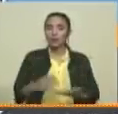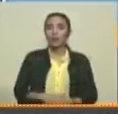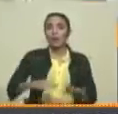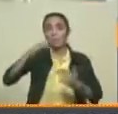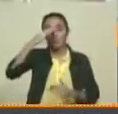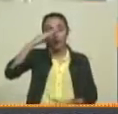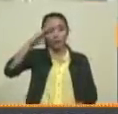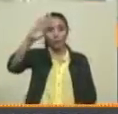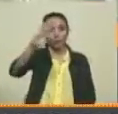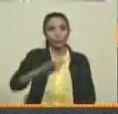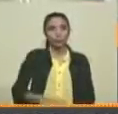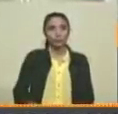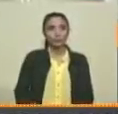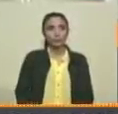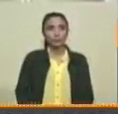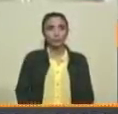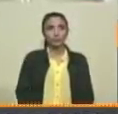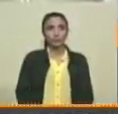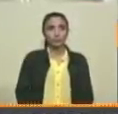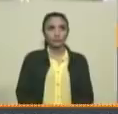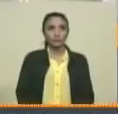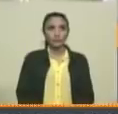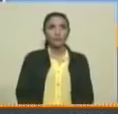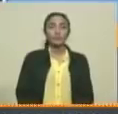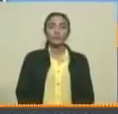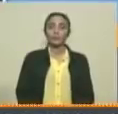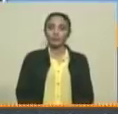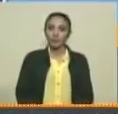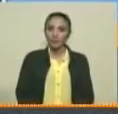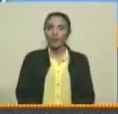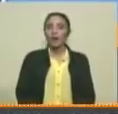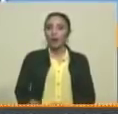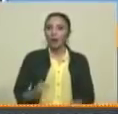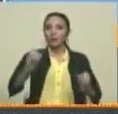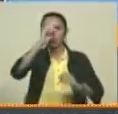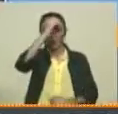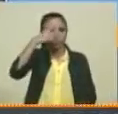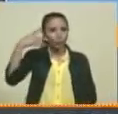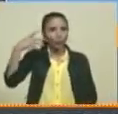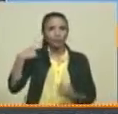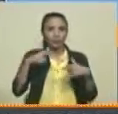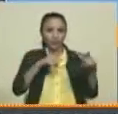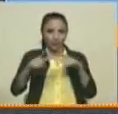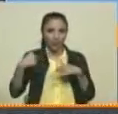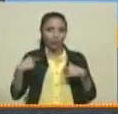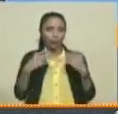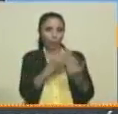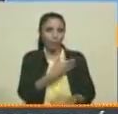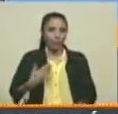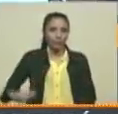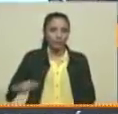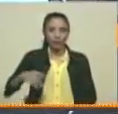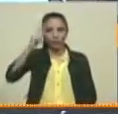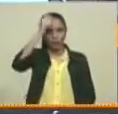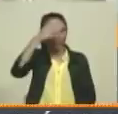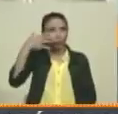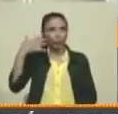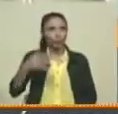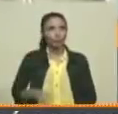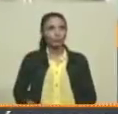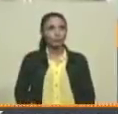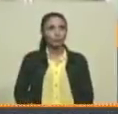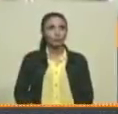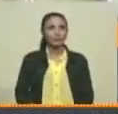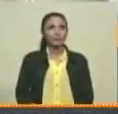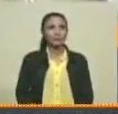México. Ya había llegado el gobierno de Donald Trump. Se dice así, ¿verdad?